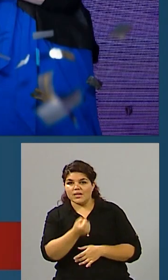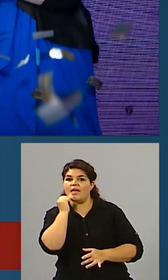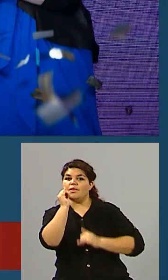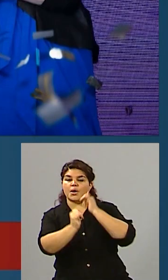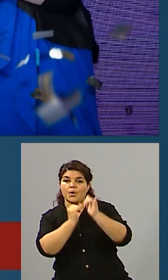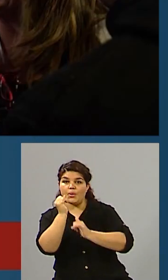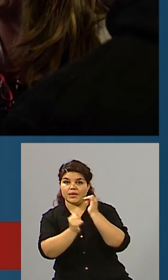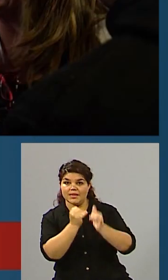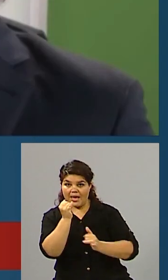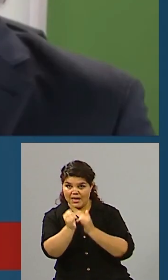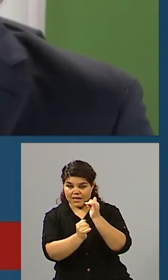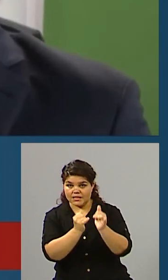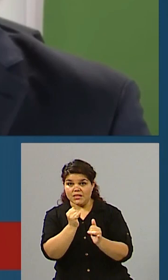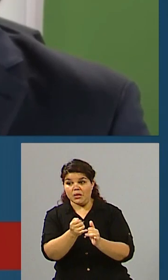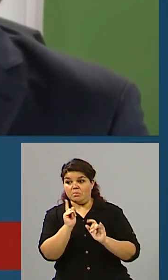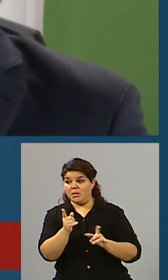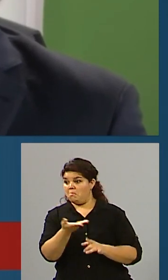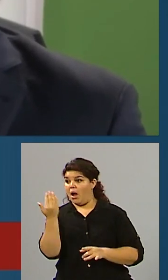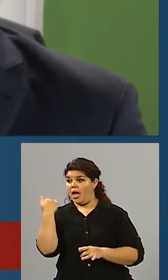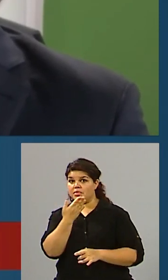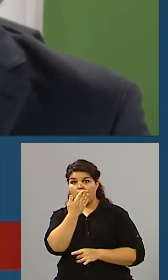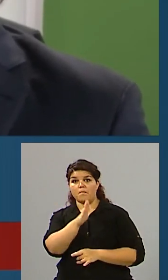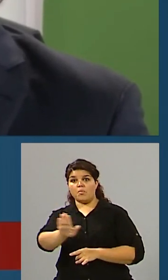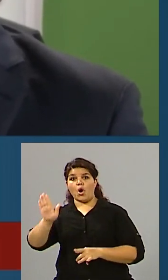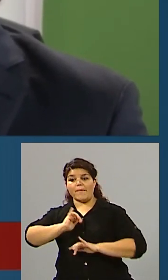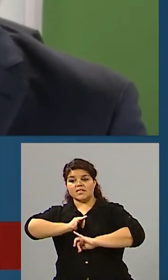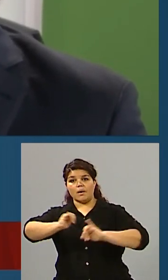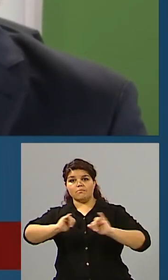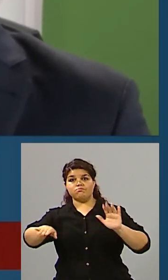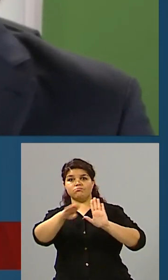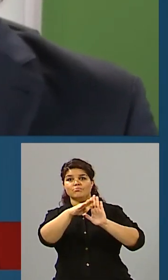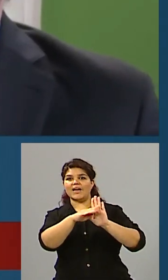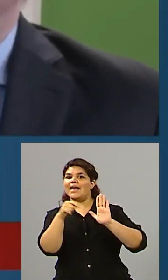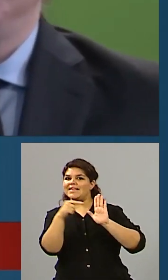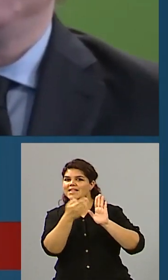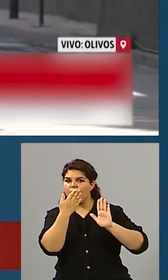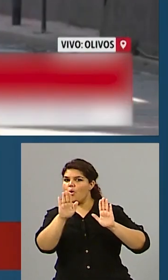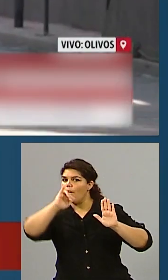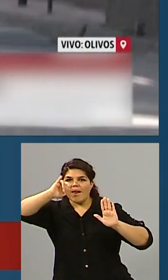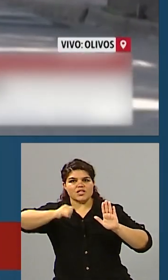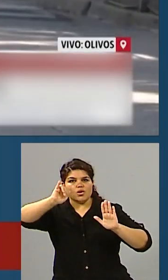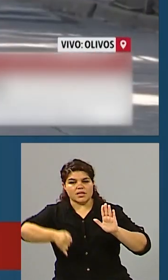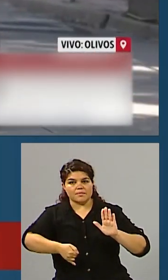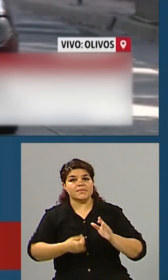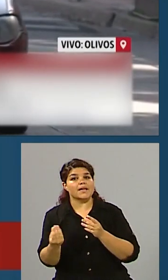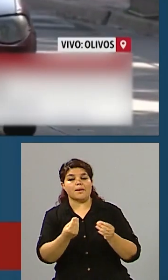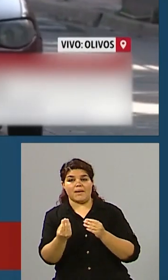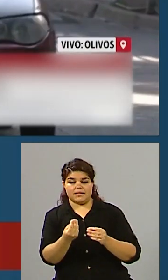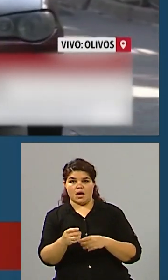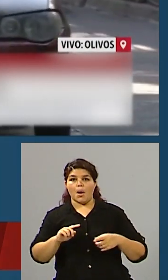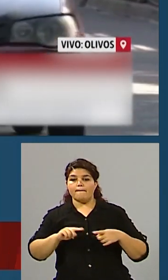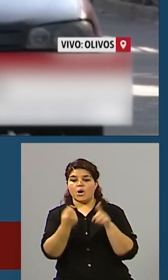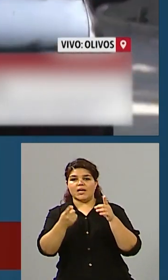va a cumplir esa promesa, que efectivamente va a poder achicar los gastos de la política,